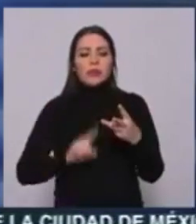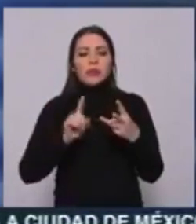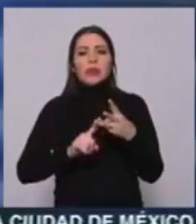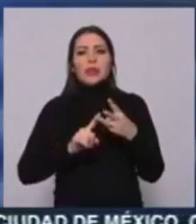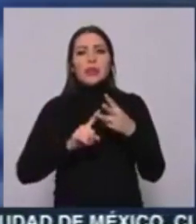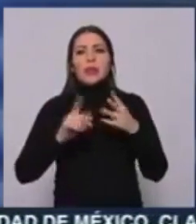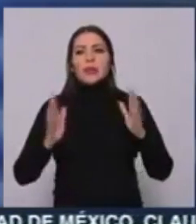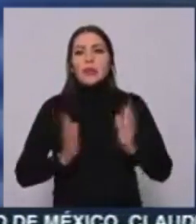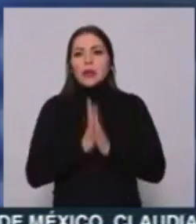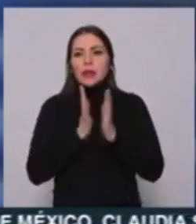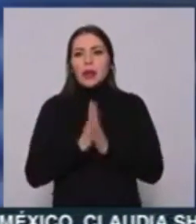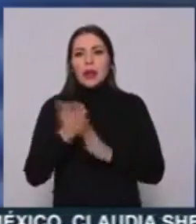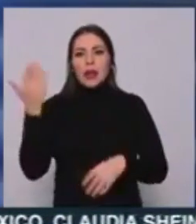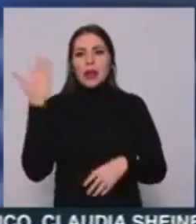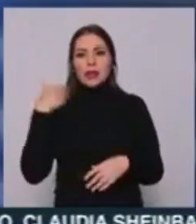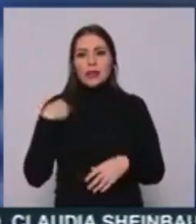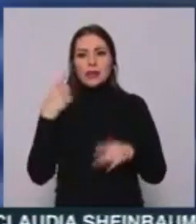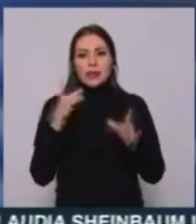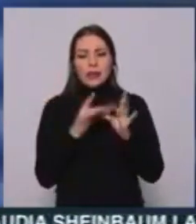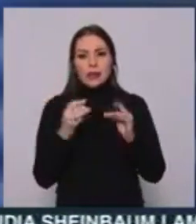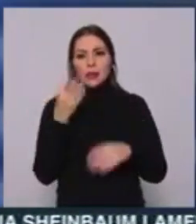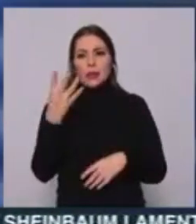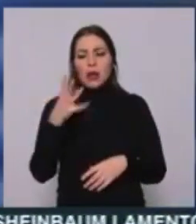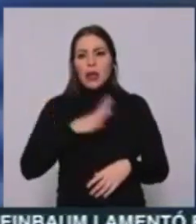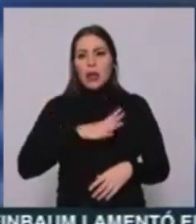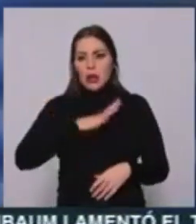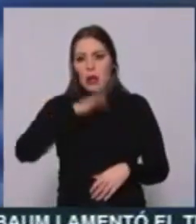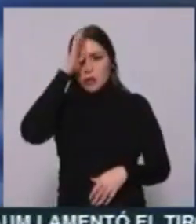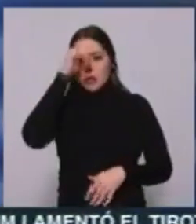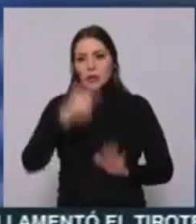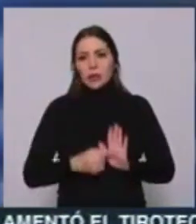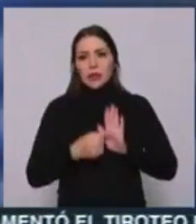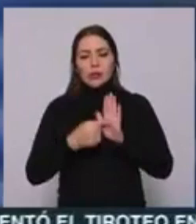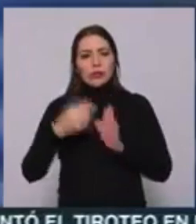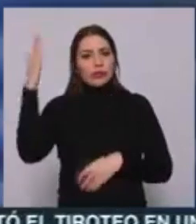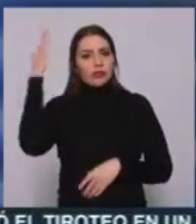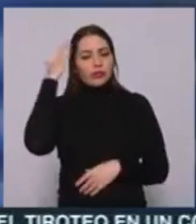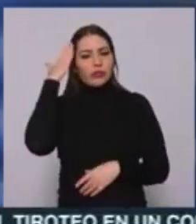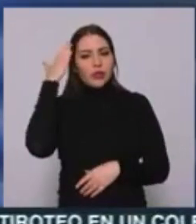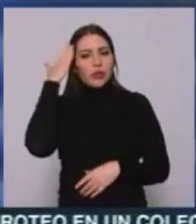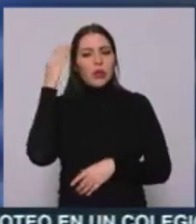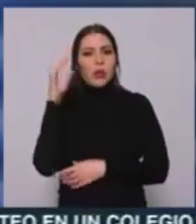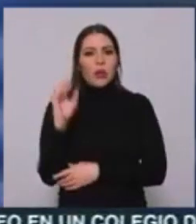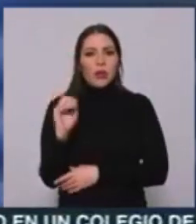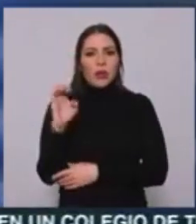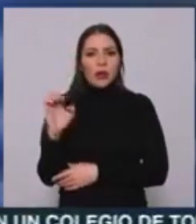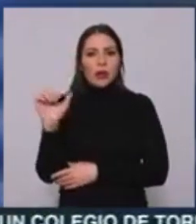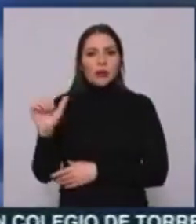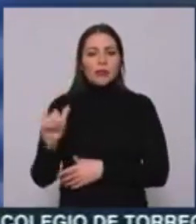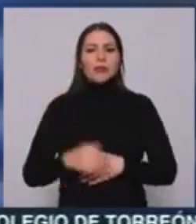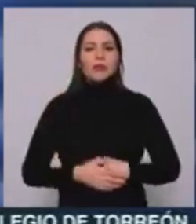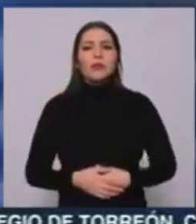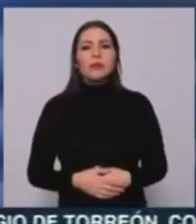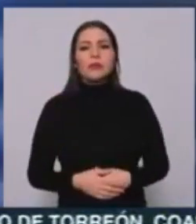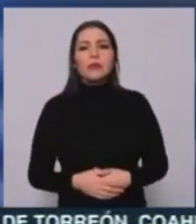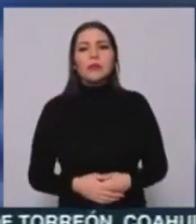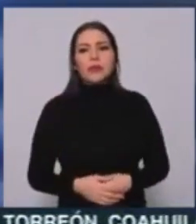mencionaba, que mandata la Carta de la OEA. Pero pues lamentablemente vemos que la